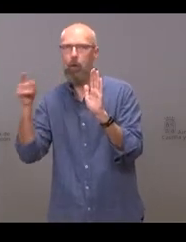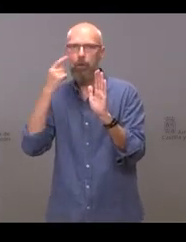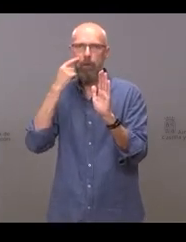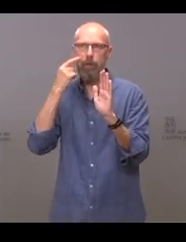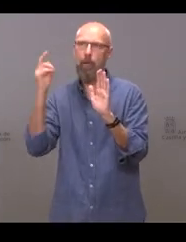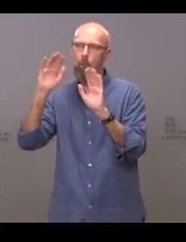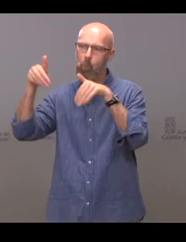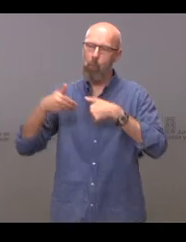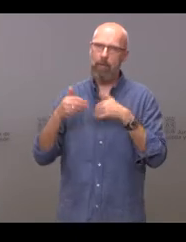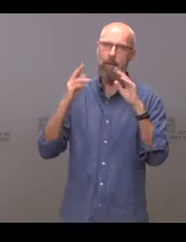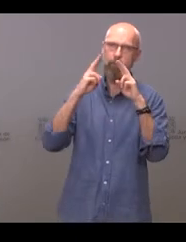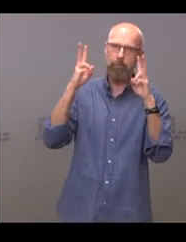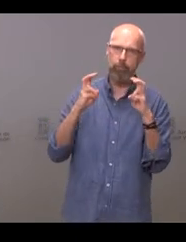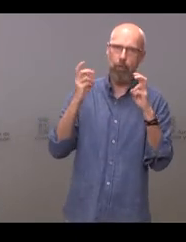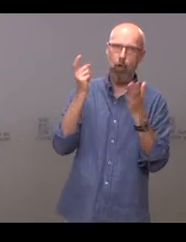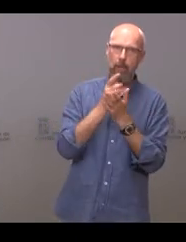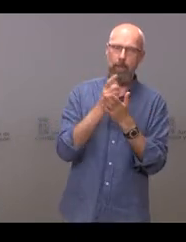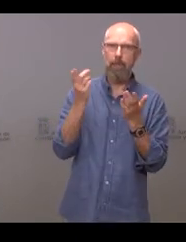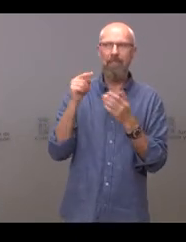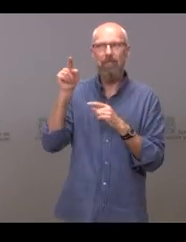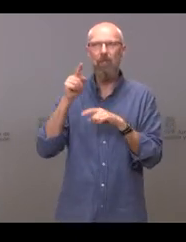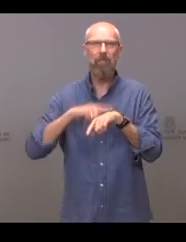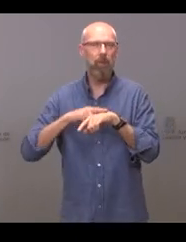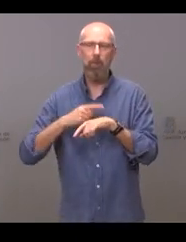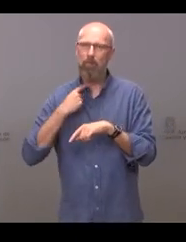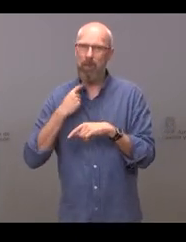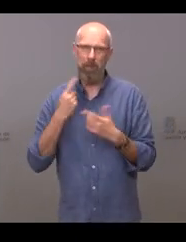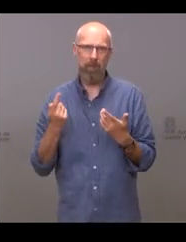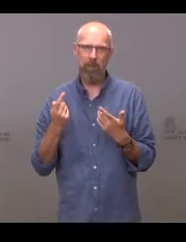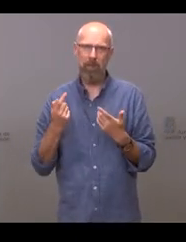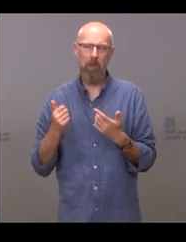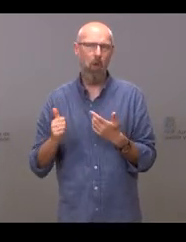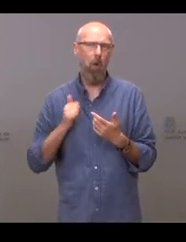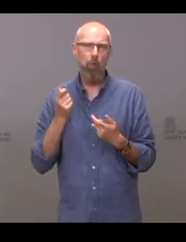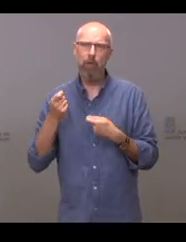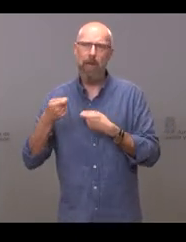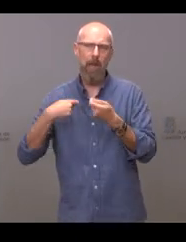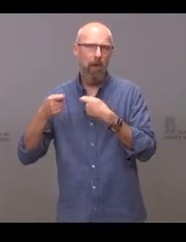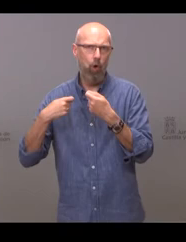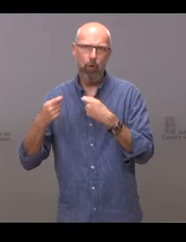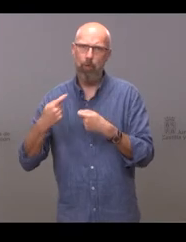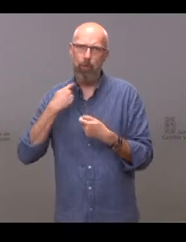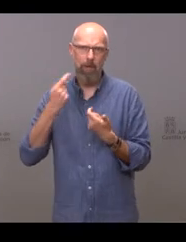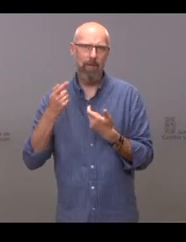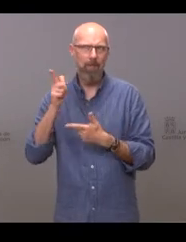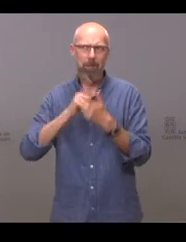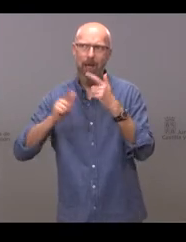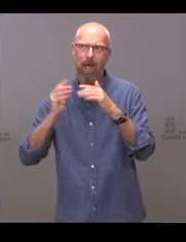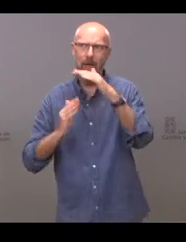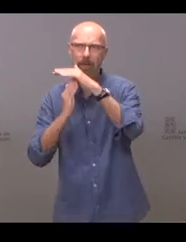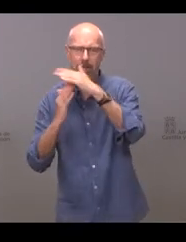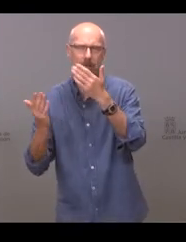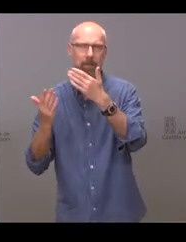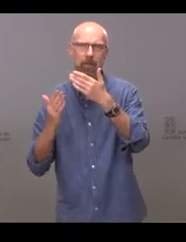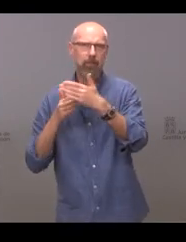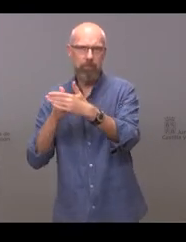es un problema importante se han perdido o se han perdido muchas oportunidades de negocio no se ha podido viajar entonces sí que pedimos que con ese